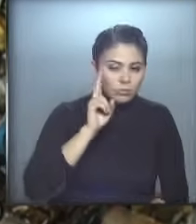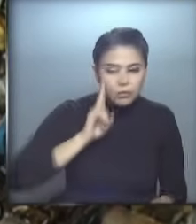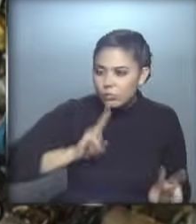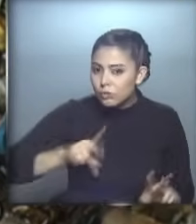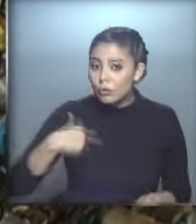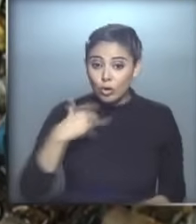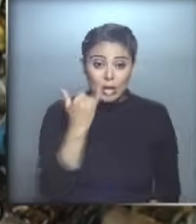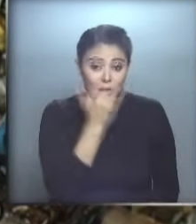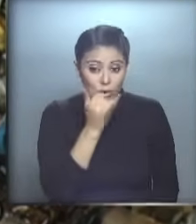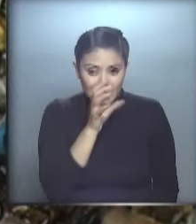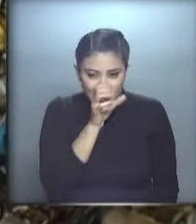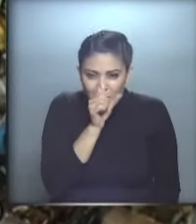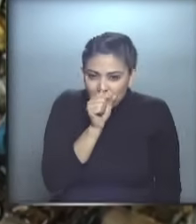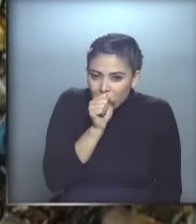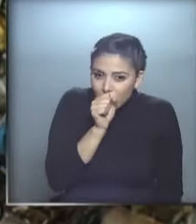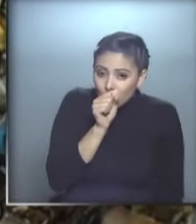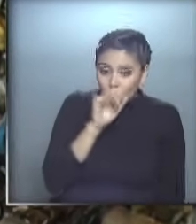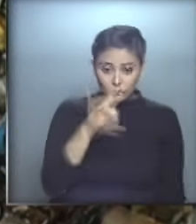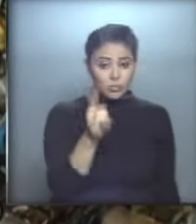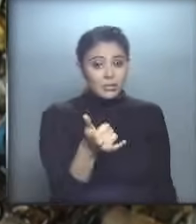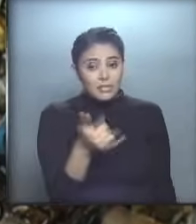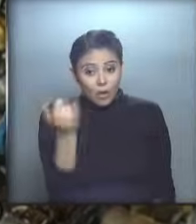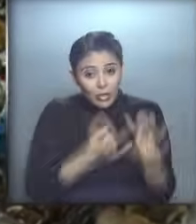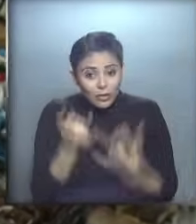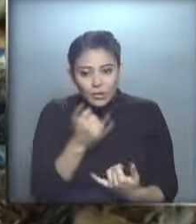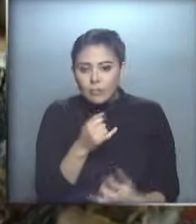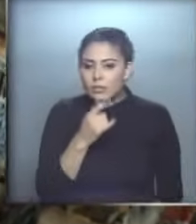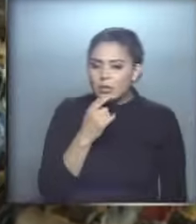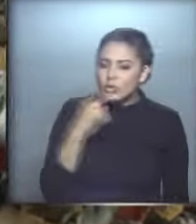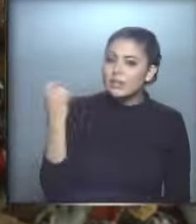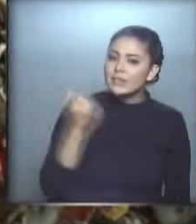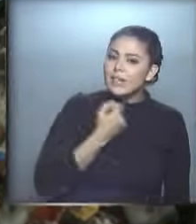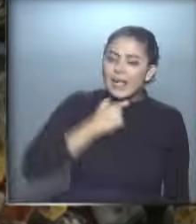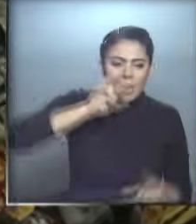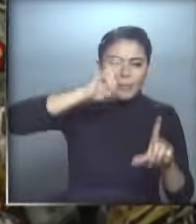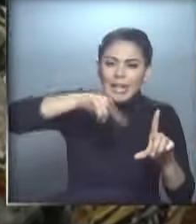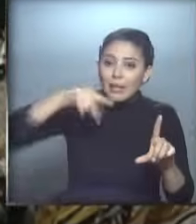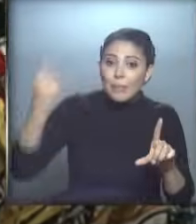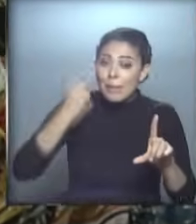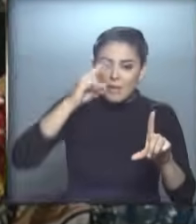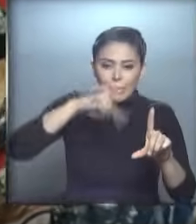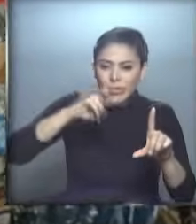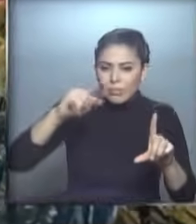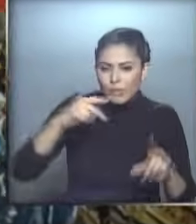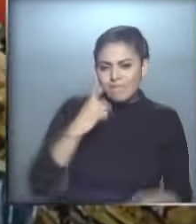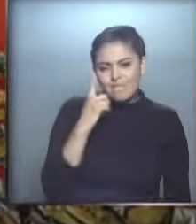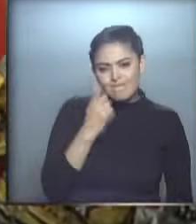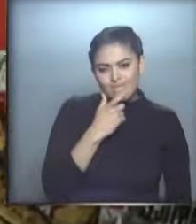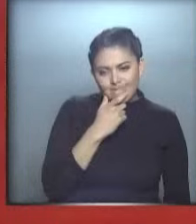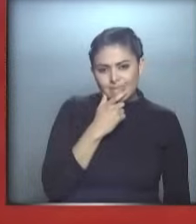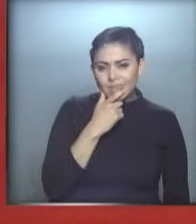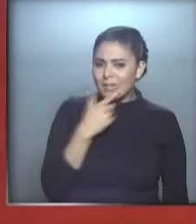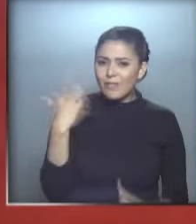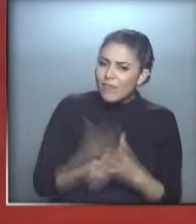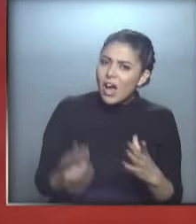¿Puedo contarte un secreto, Samba? Sí, Antonio Berni. Cuando intenté pintar a Juanito por primera vez, me di cuenta de que no me